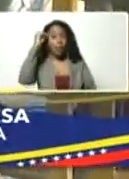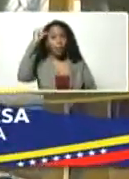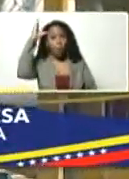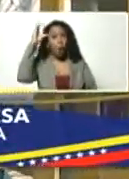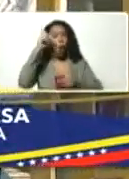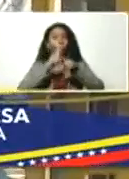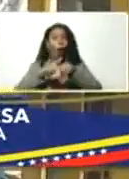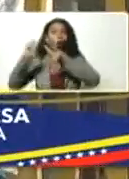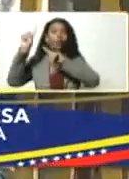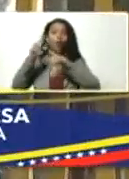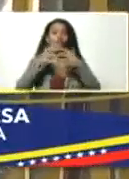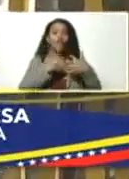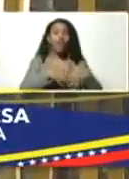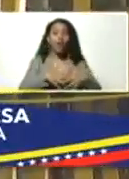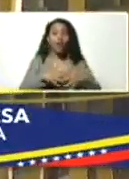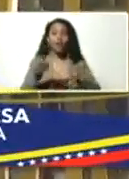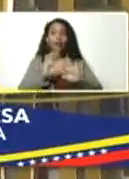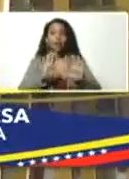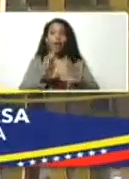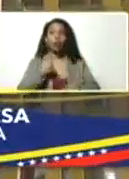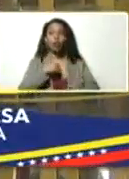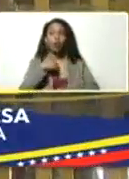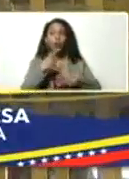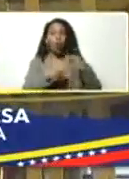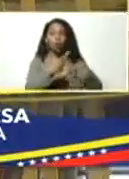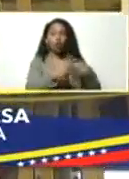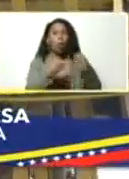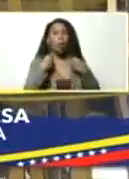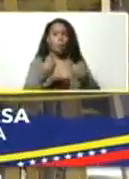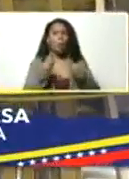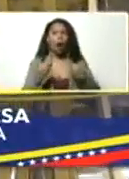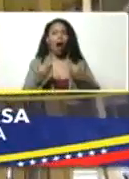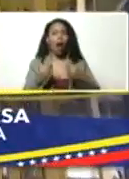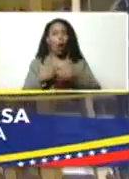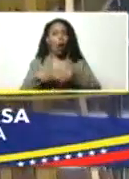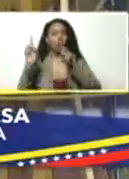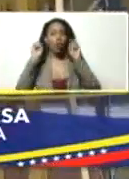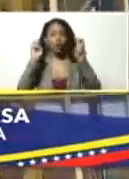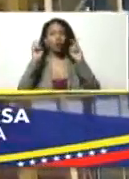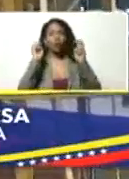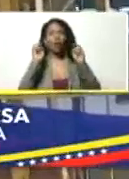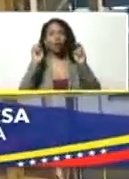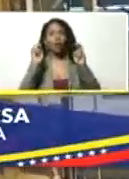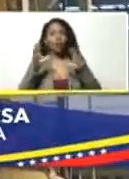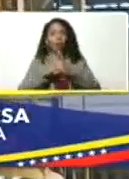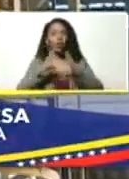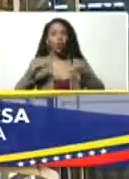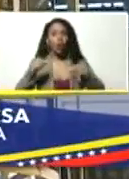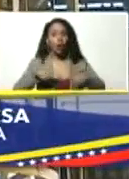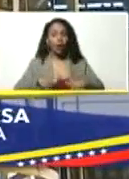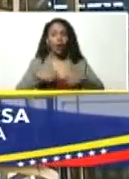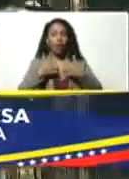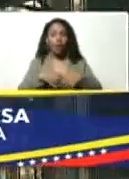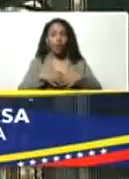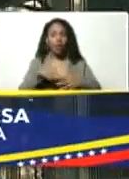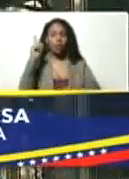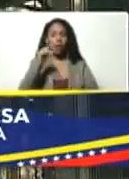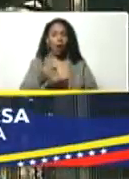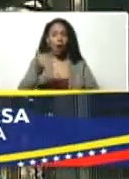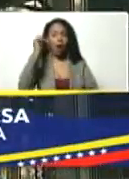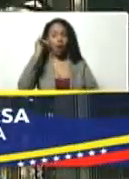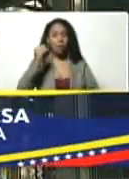otras plantas que también ya estamos produciendo para el otro sector de toda la resina. Y también tenemos, que es lo